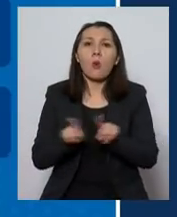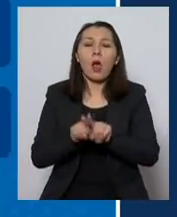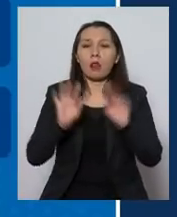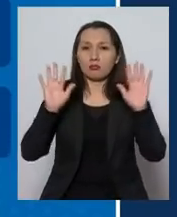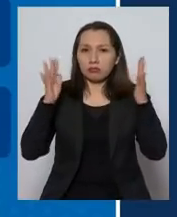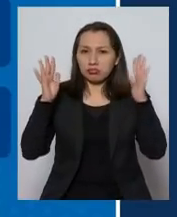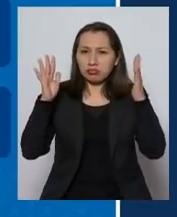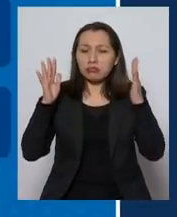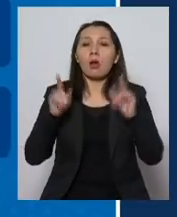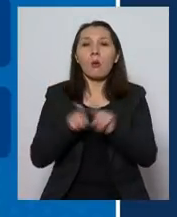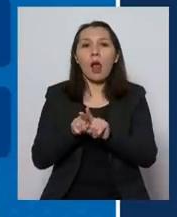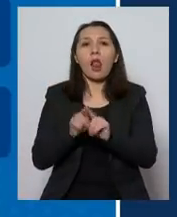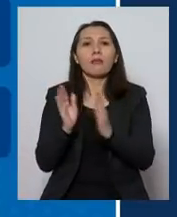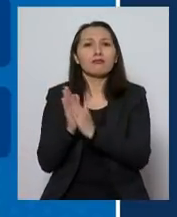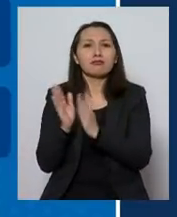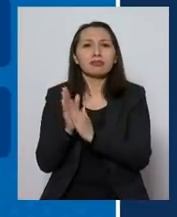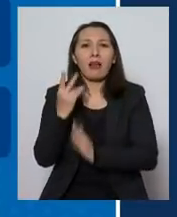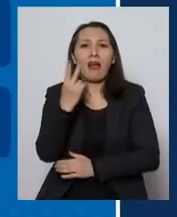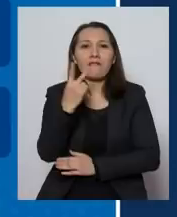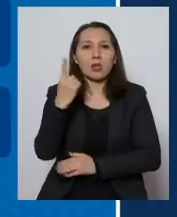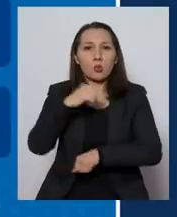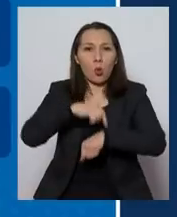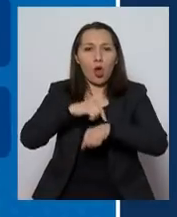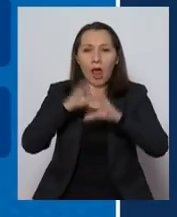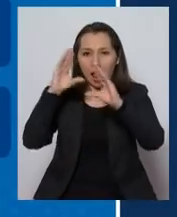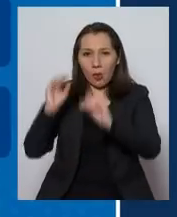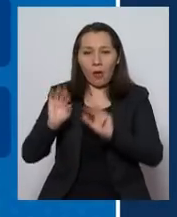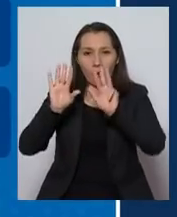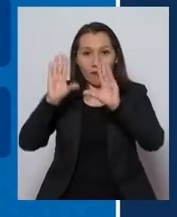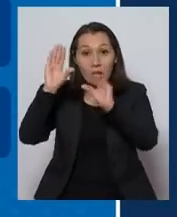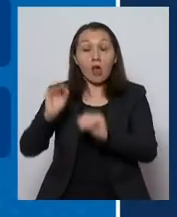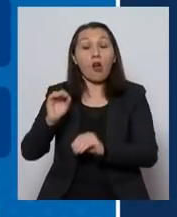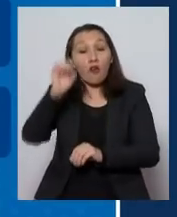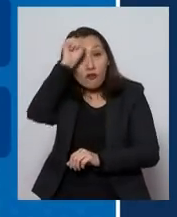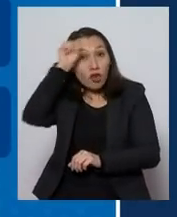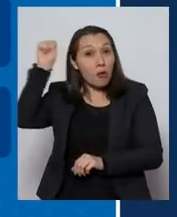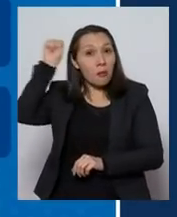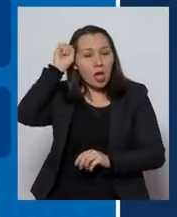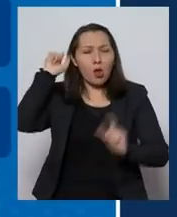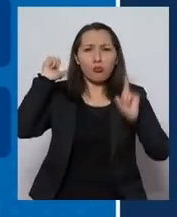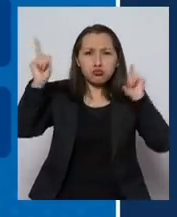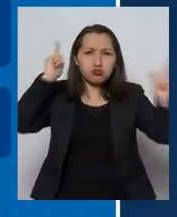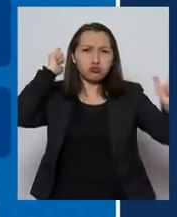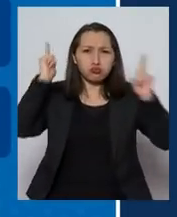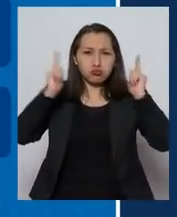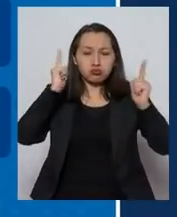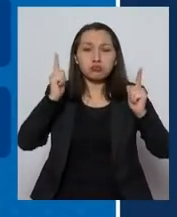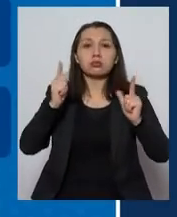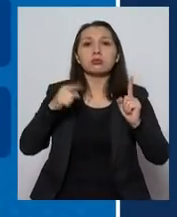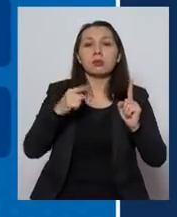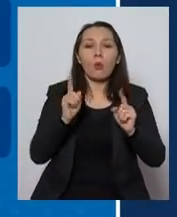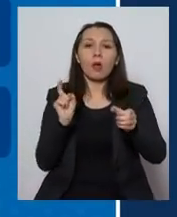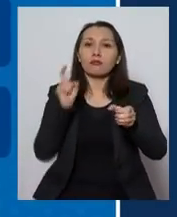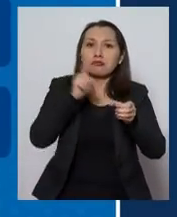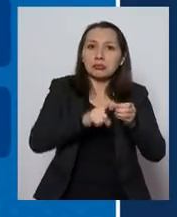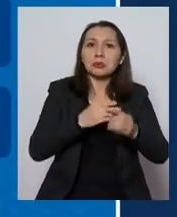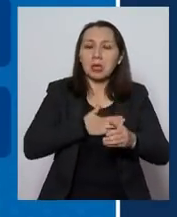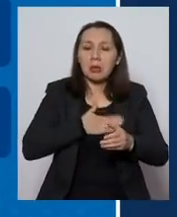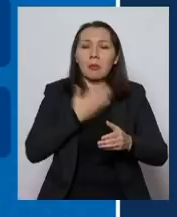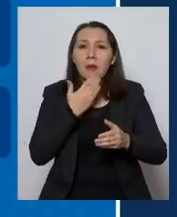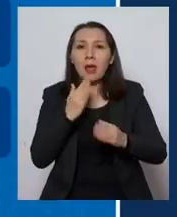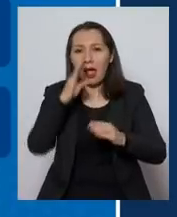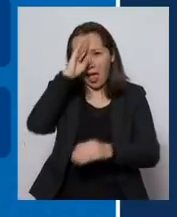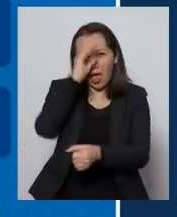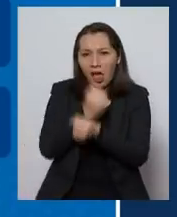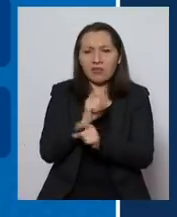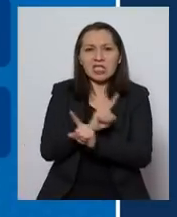aplauso a las 21 horas, que bomberos toque las sirenas, que se sume carabineros y